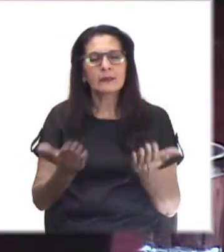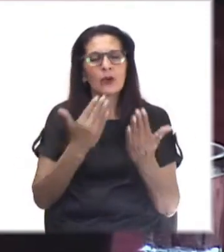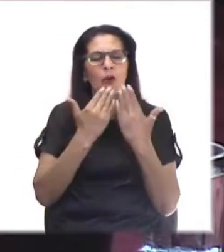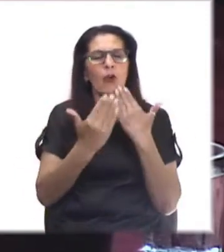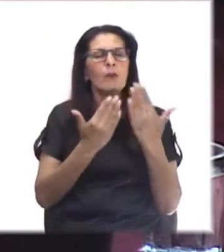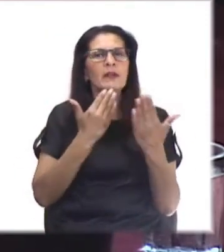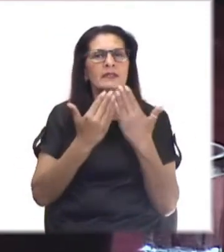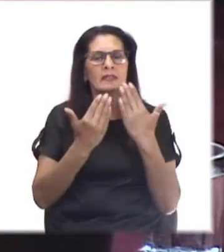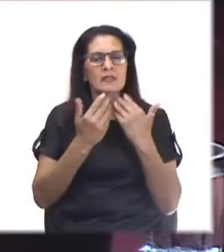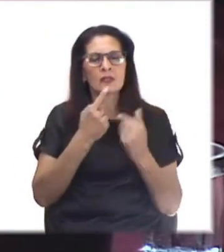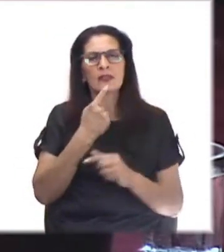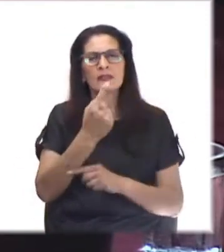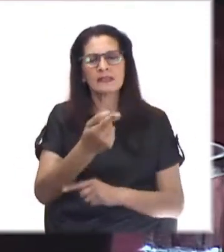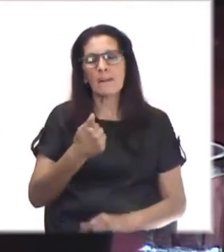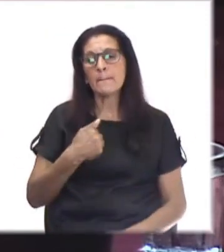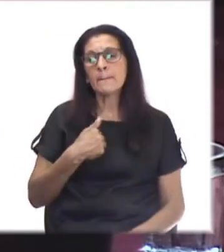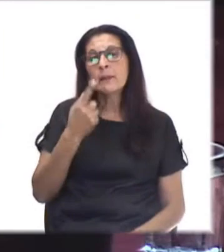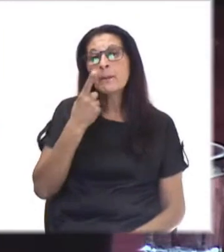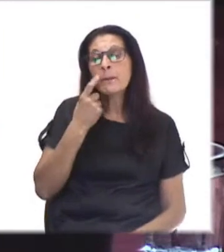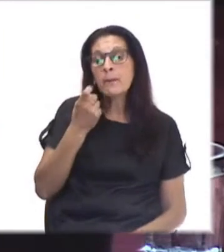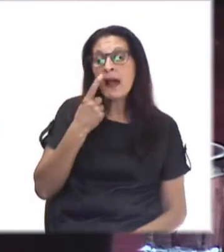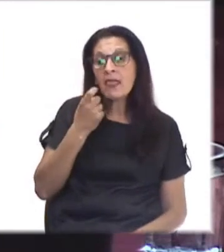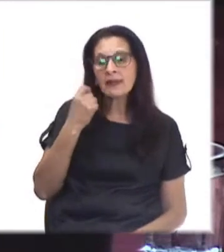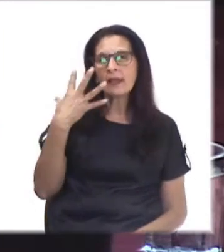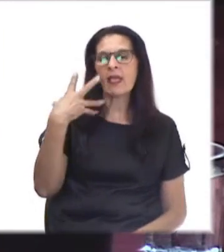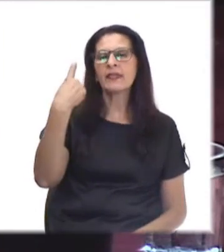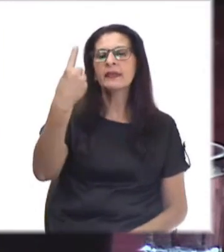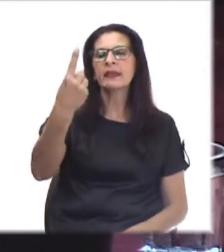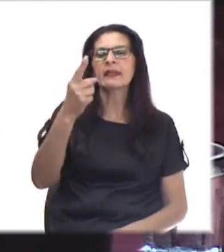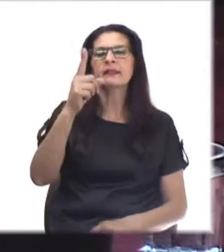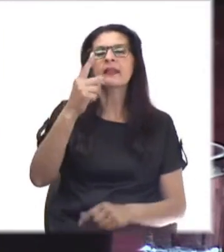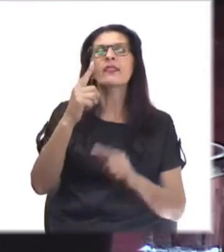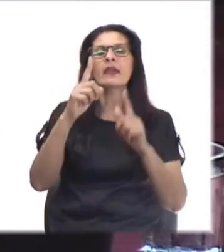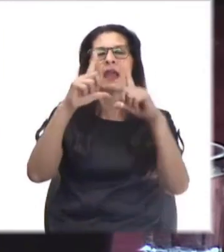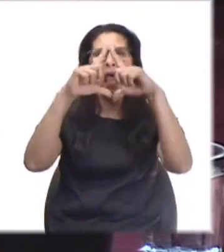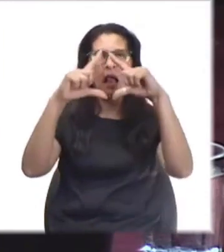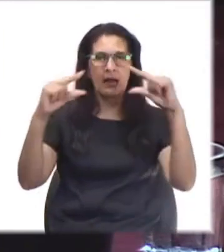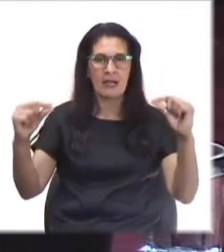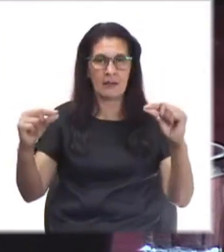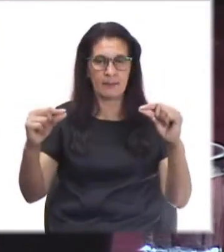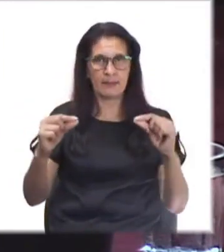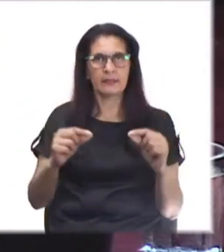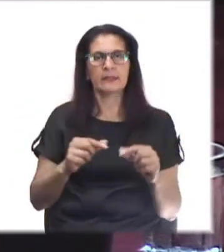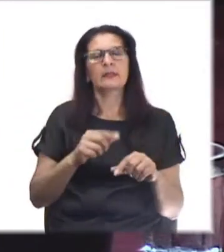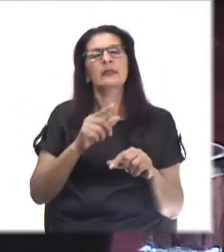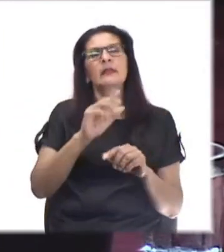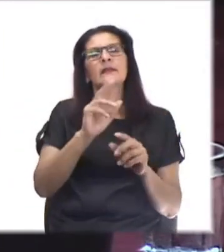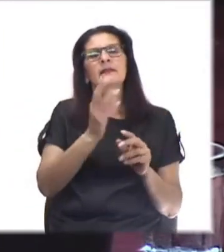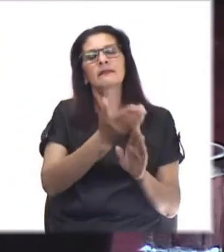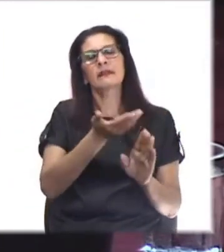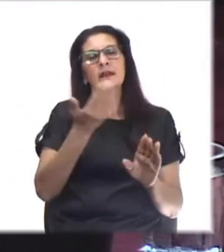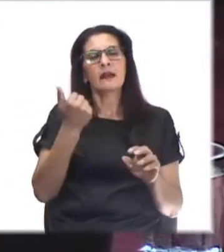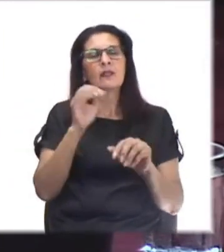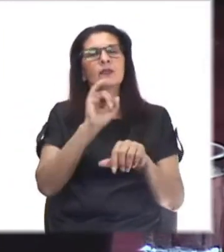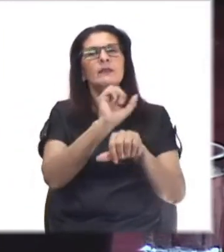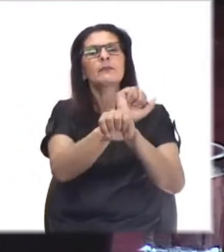Lizcano, decía: mi padre había sido dirigente de ANCAP, destituido y preso durante la huelga